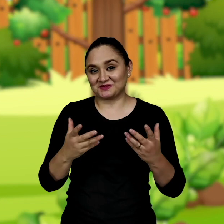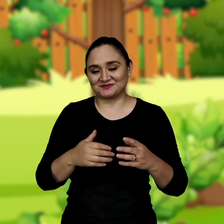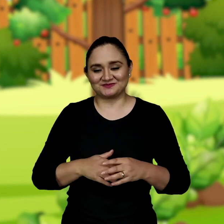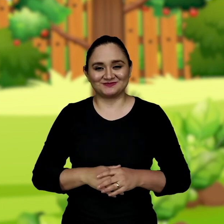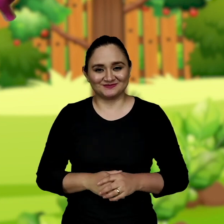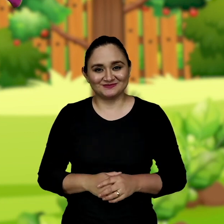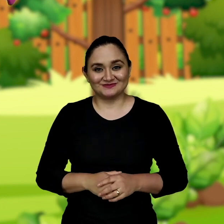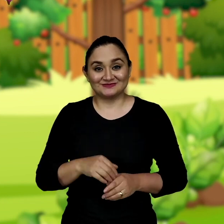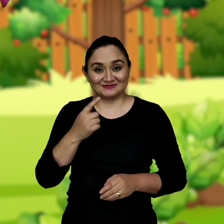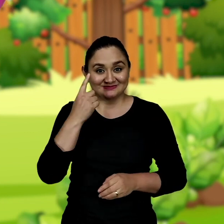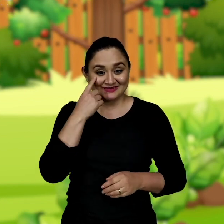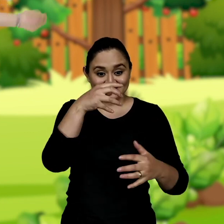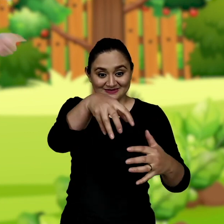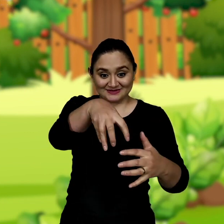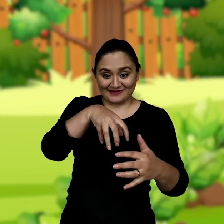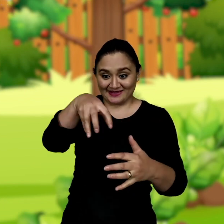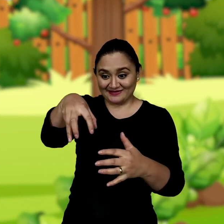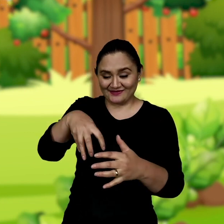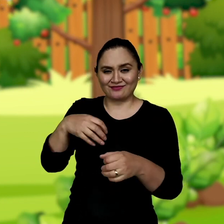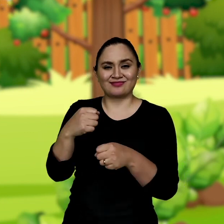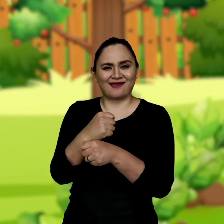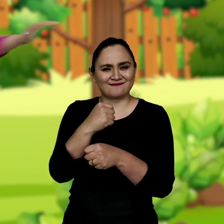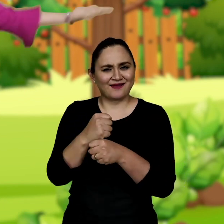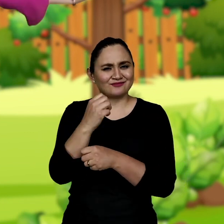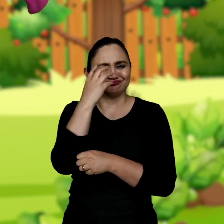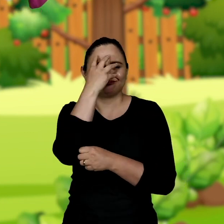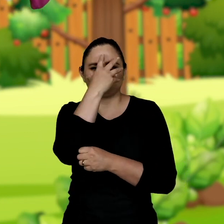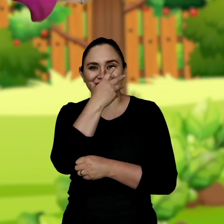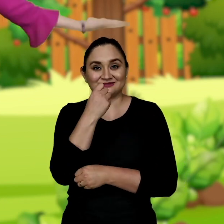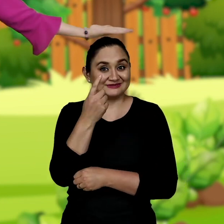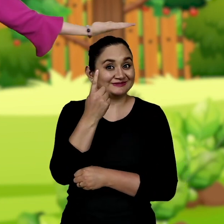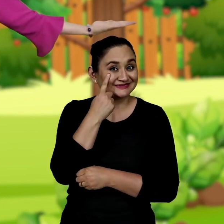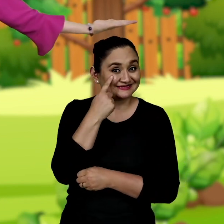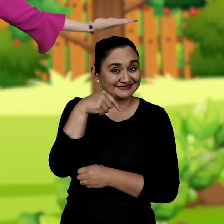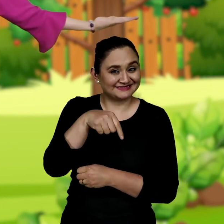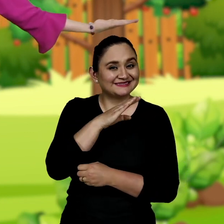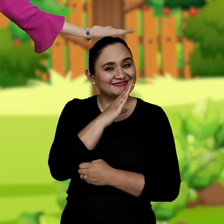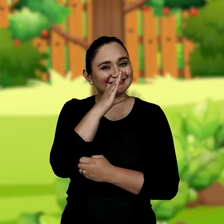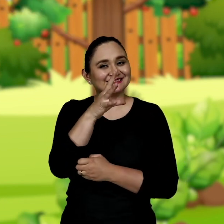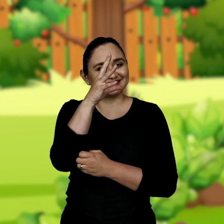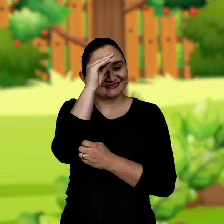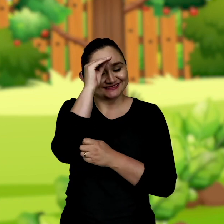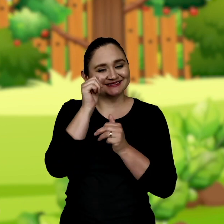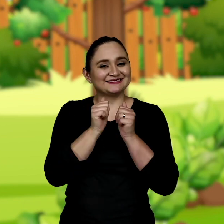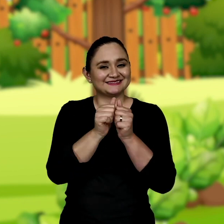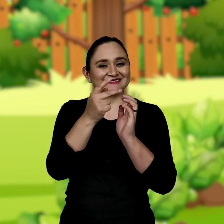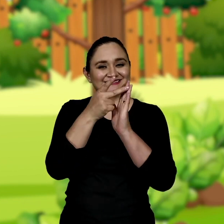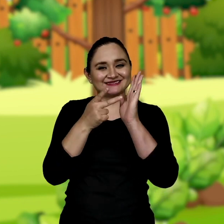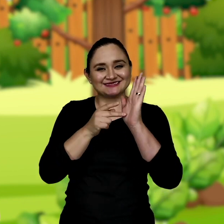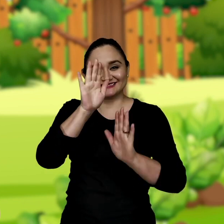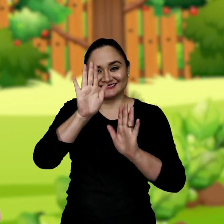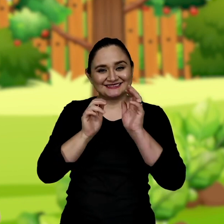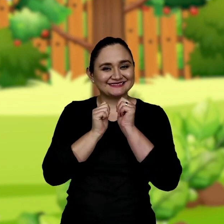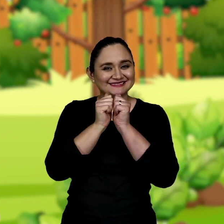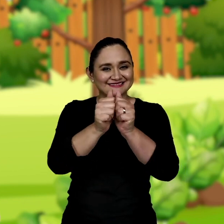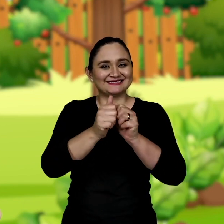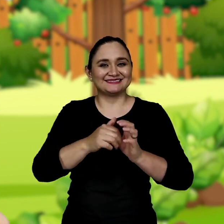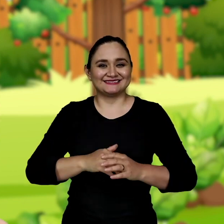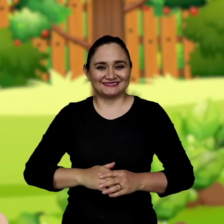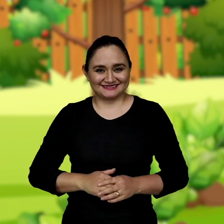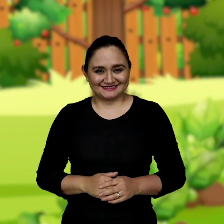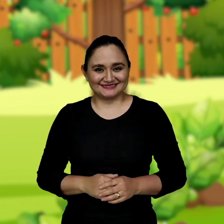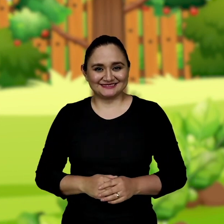lindo. Ven, aquí siempre aprendemos juntos en Educa Contigo. Cosechar, cosechar, qué